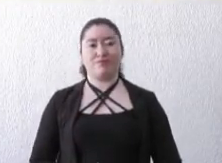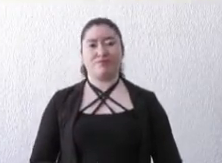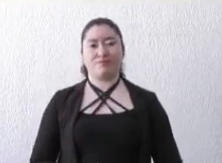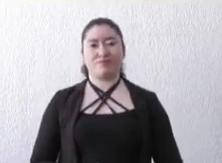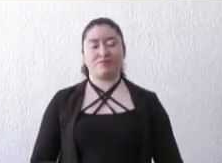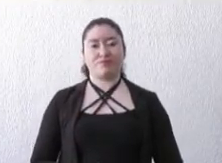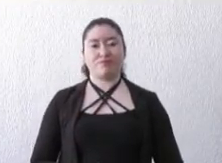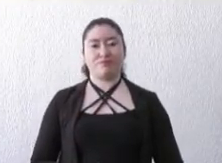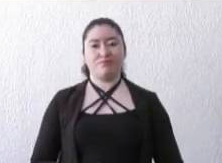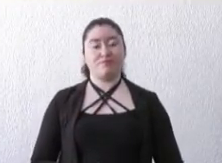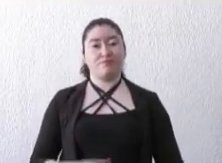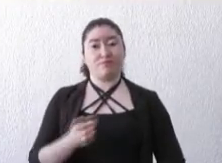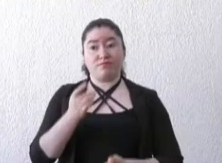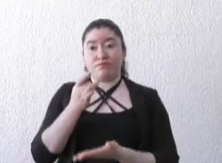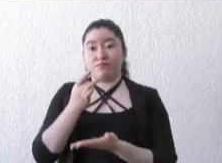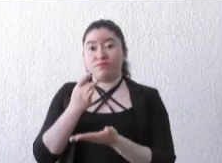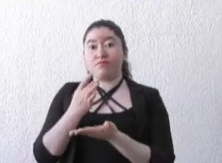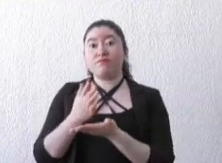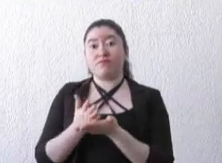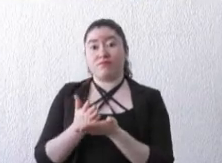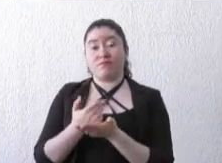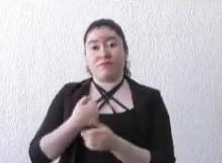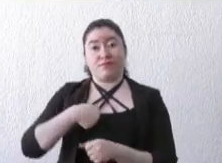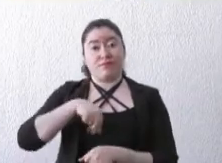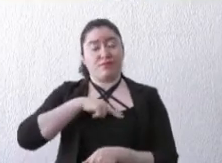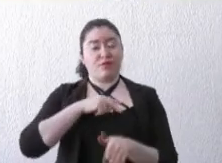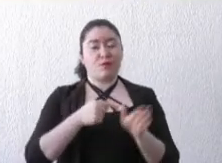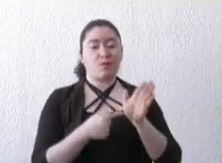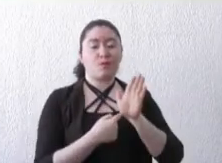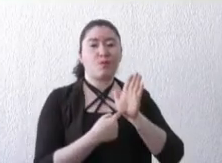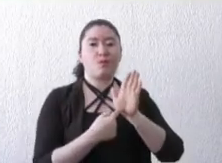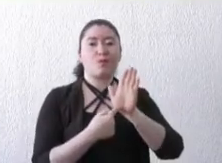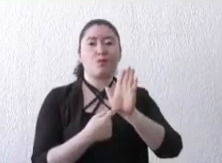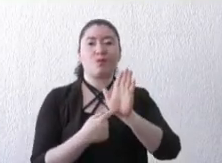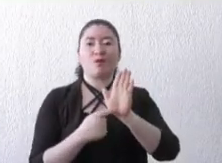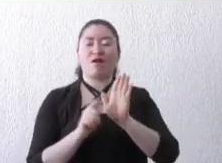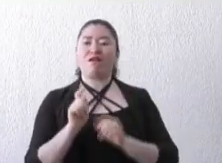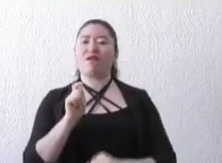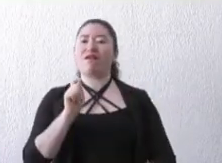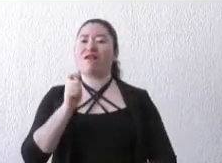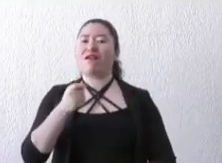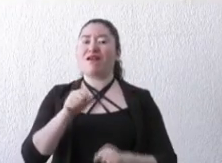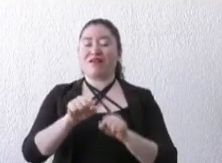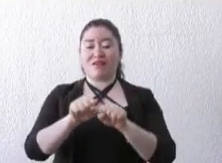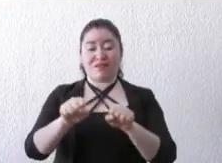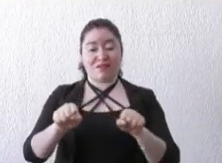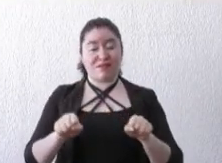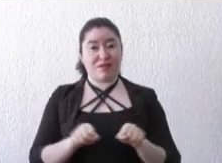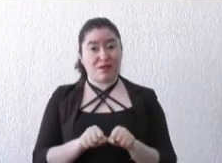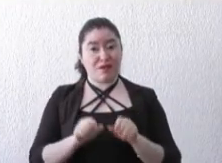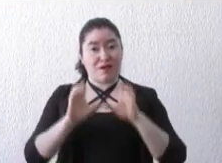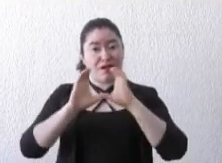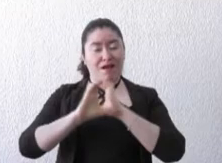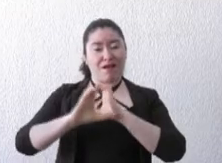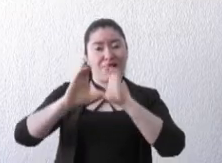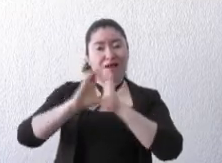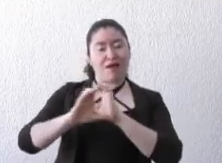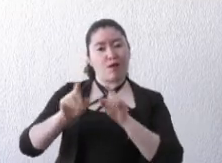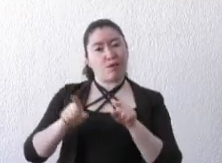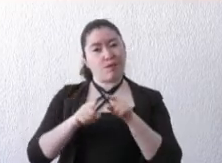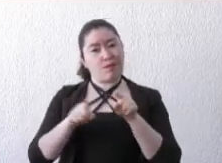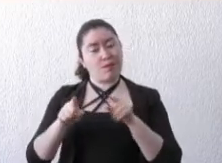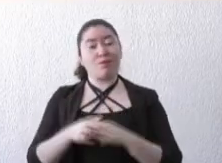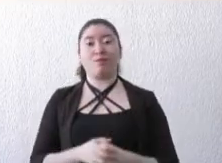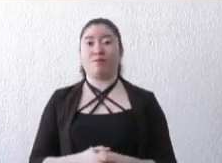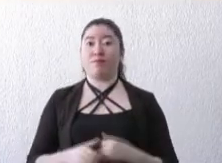Aquí solamente haremos una muestra de lo que es el Salón del Coro. También es